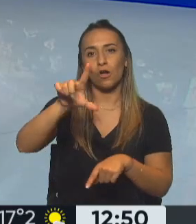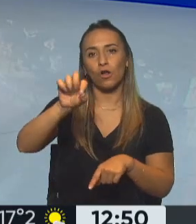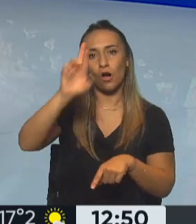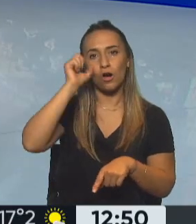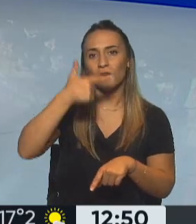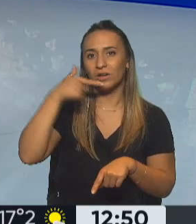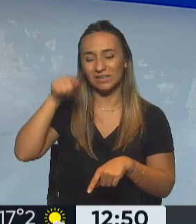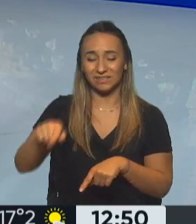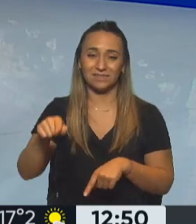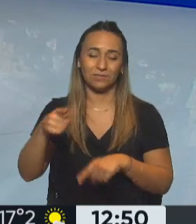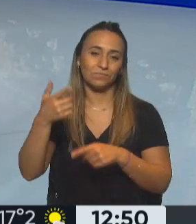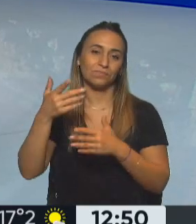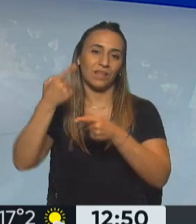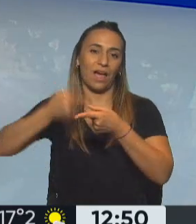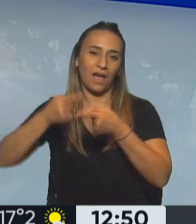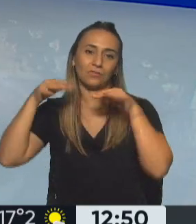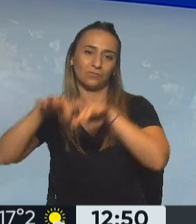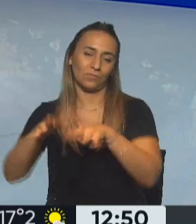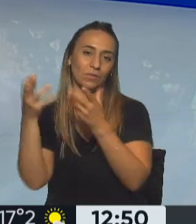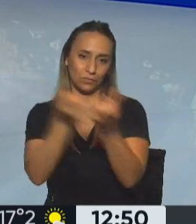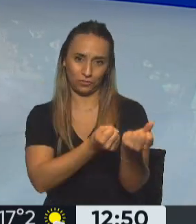acercando. Está Magalí en el lugar para contarnos.